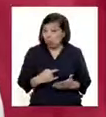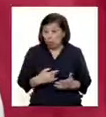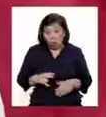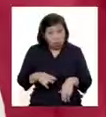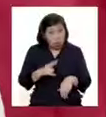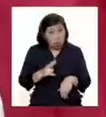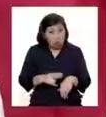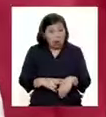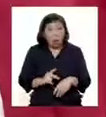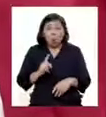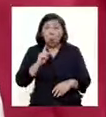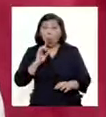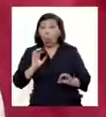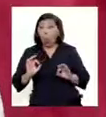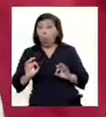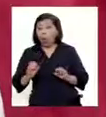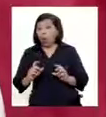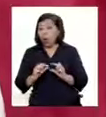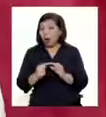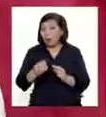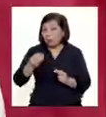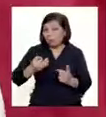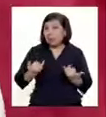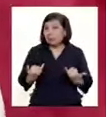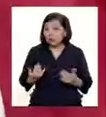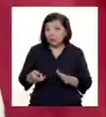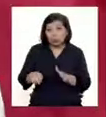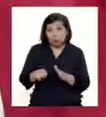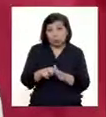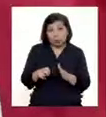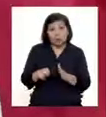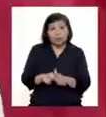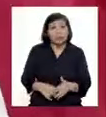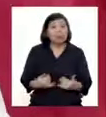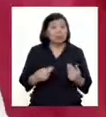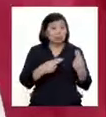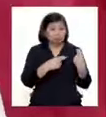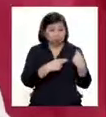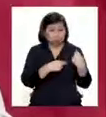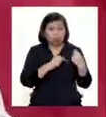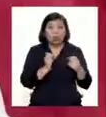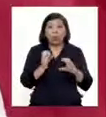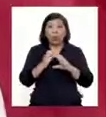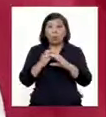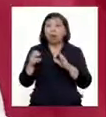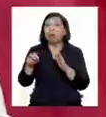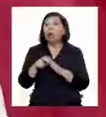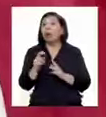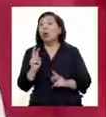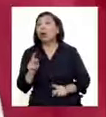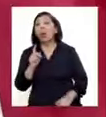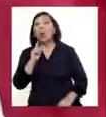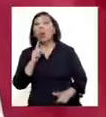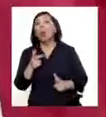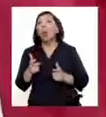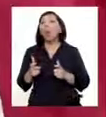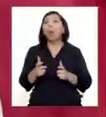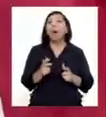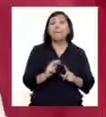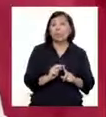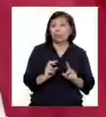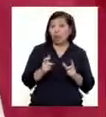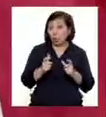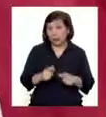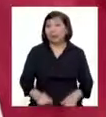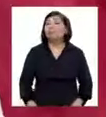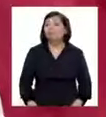civil, del grupo Terna y de otros grupos especializados, están subiendo, o el compromiso era subir a los buses para darles cierto tipo de resguardo. Fíjese